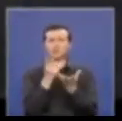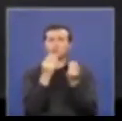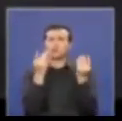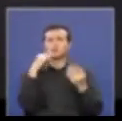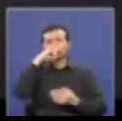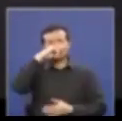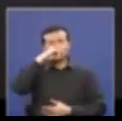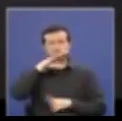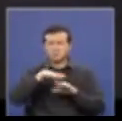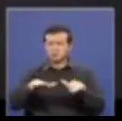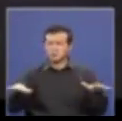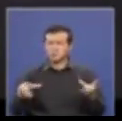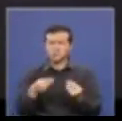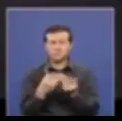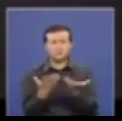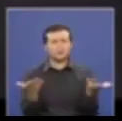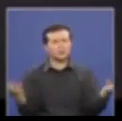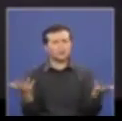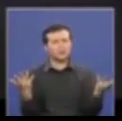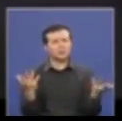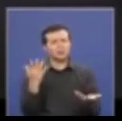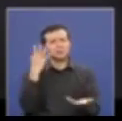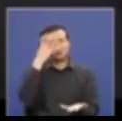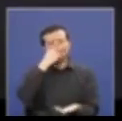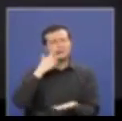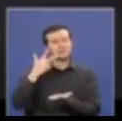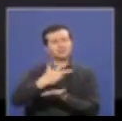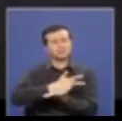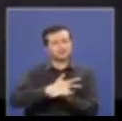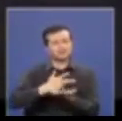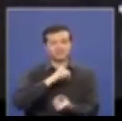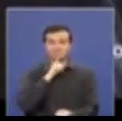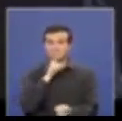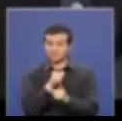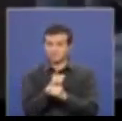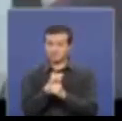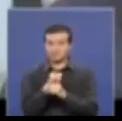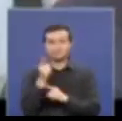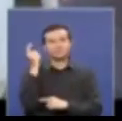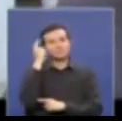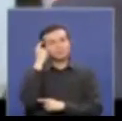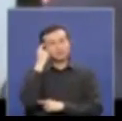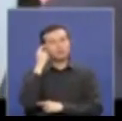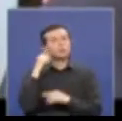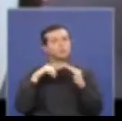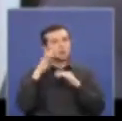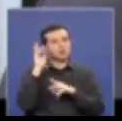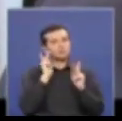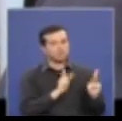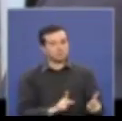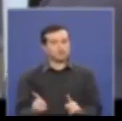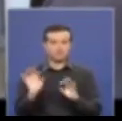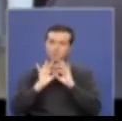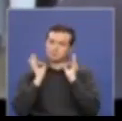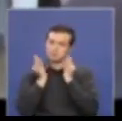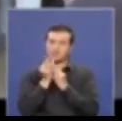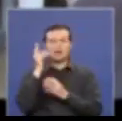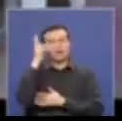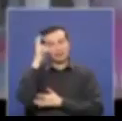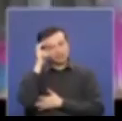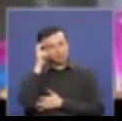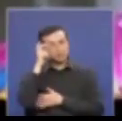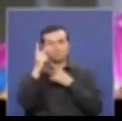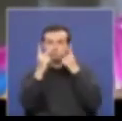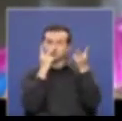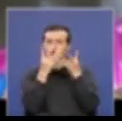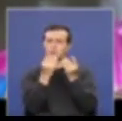Muchísimos niños, qué cantidad de guagua en Carchi, ¿no? Bueno, también tendrá que venir una misión de planificación familiar, algo así por acá, ¿no?